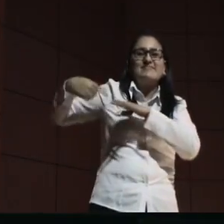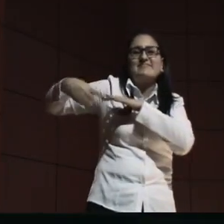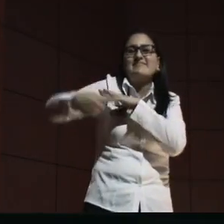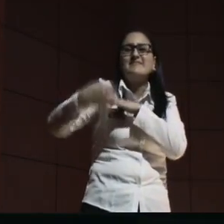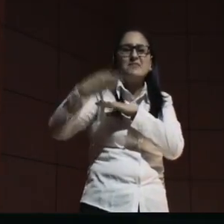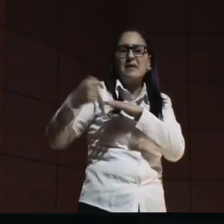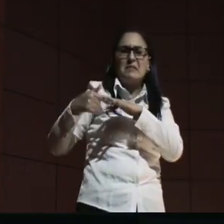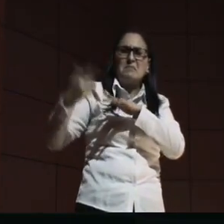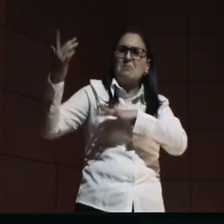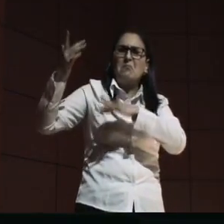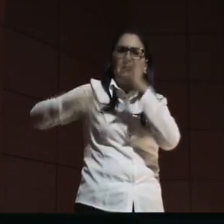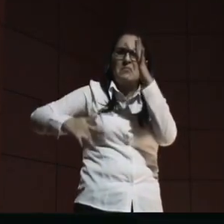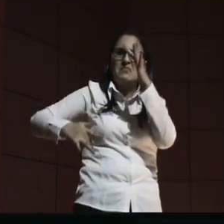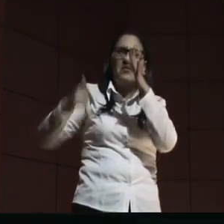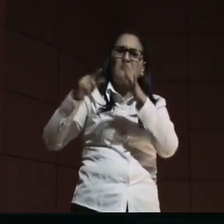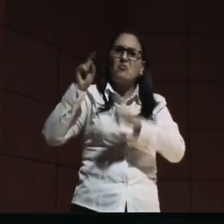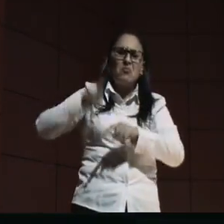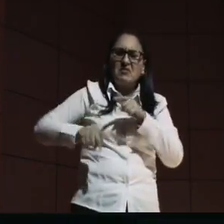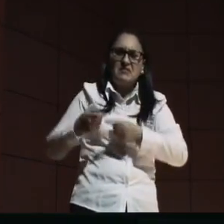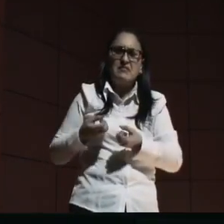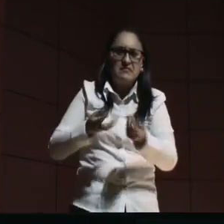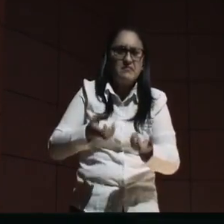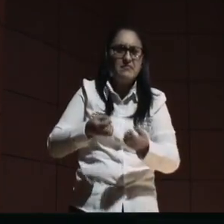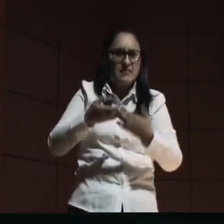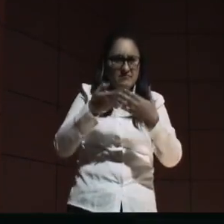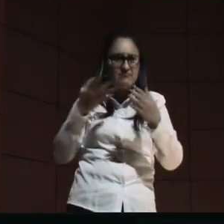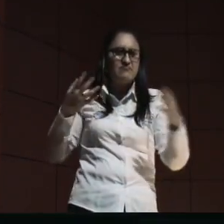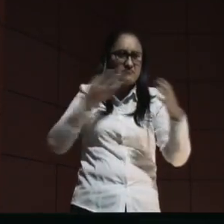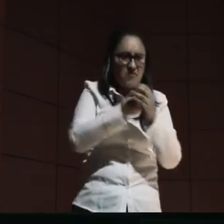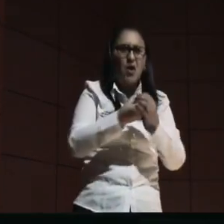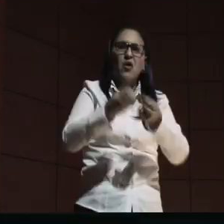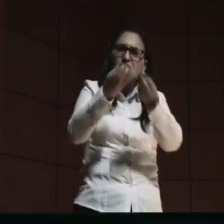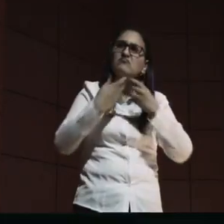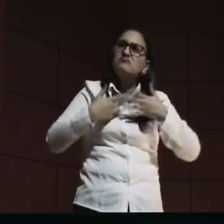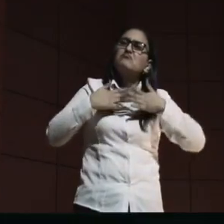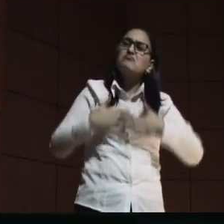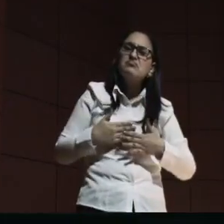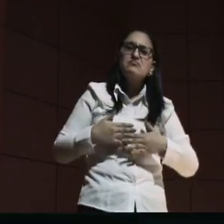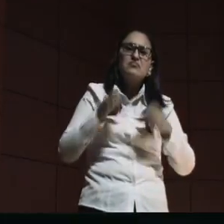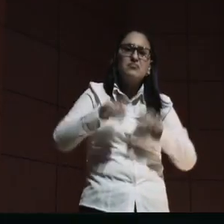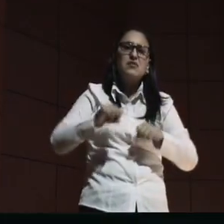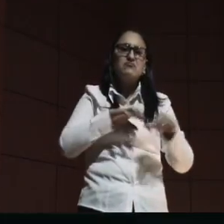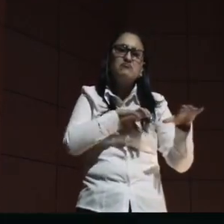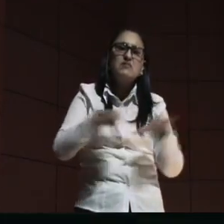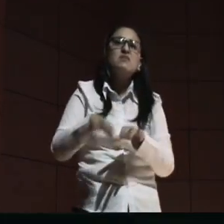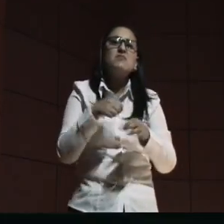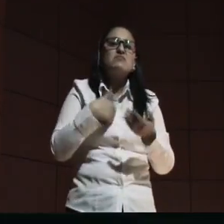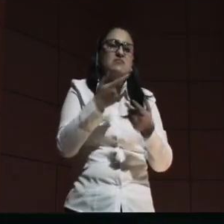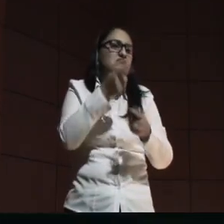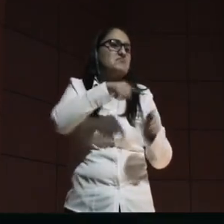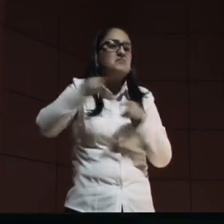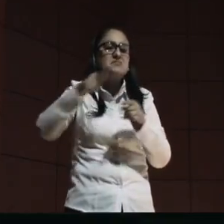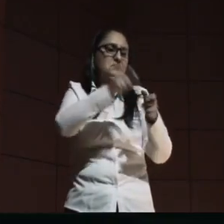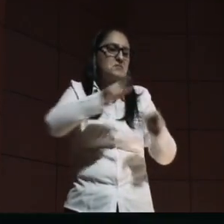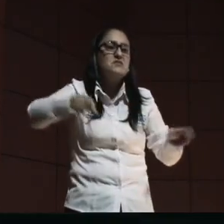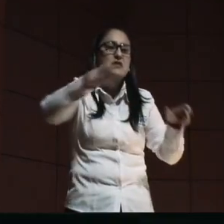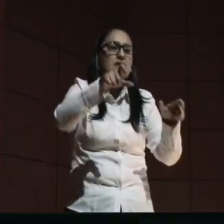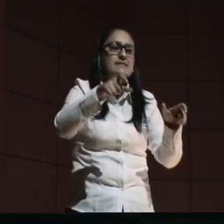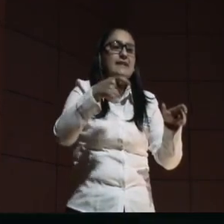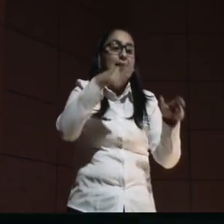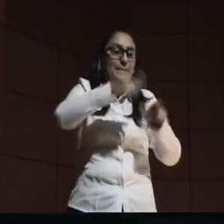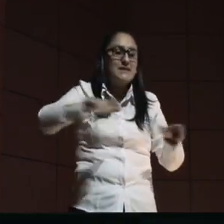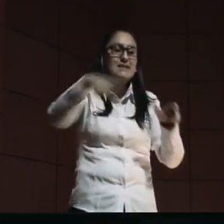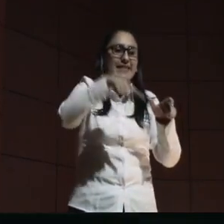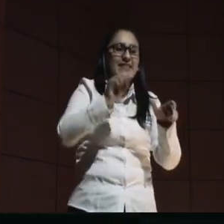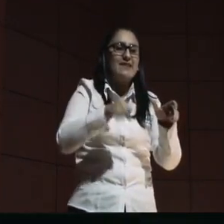es inadecuado o incapaz de proporcionar un marco satisfactorio para el comportamiento de